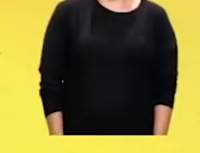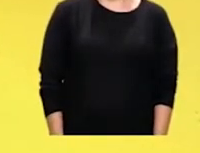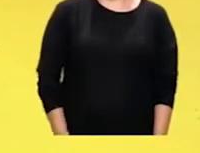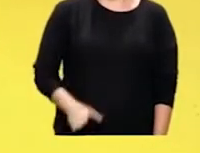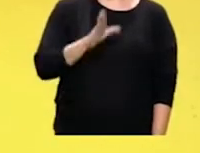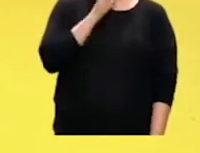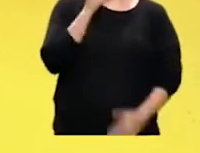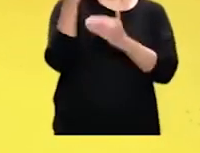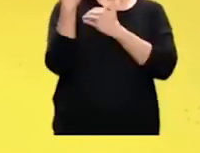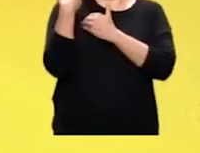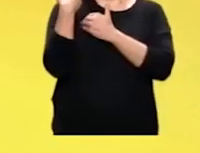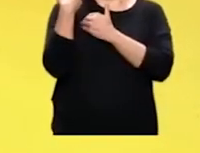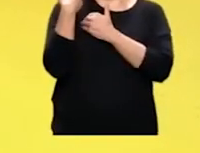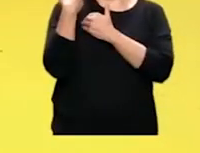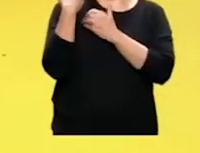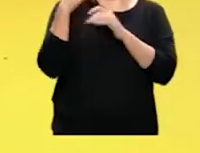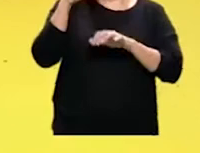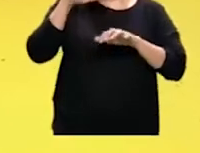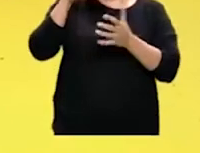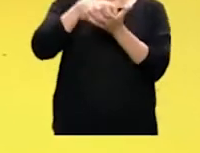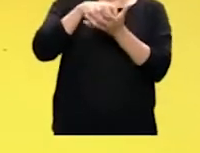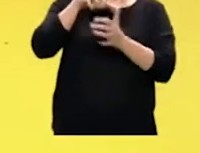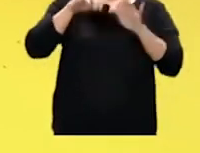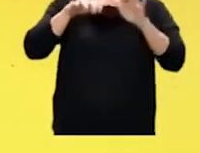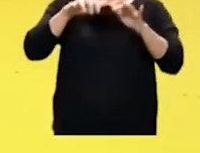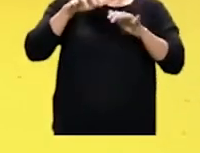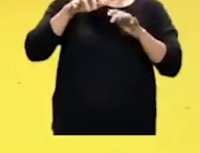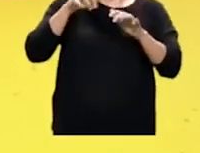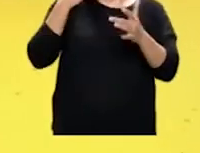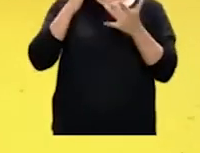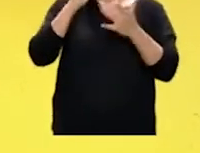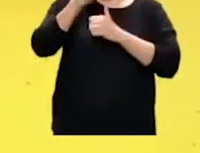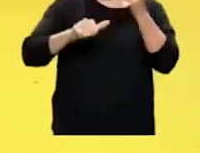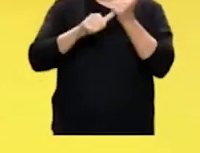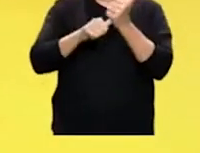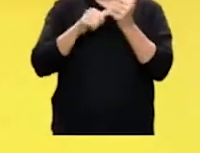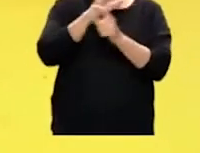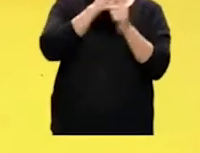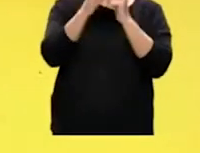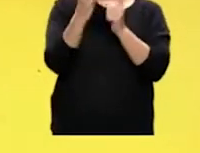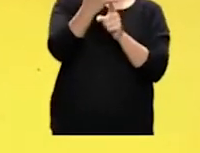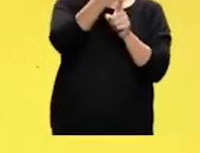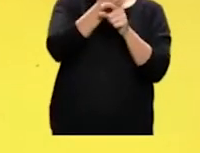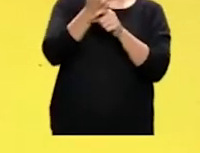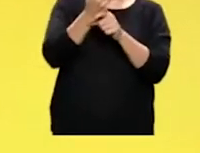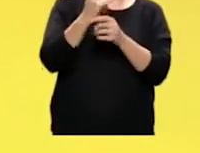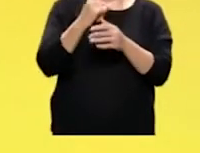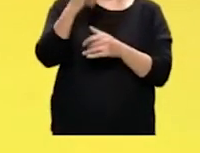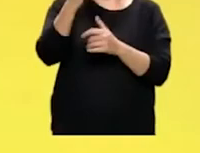Lo entrega el subsecretario de Arte y Cultura, Álvaro Narváez. Ahí tiene ya el gallardete.